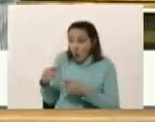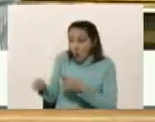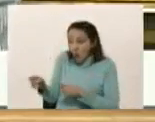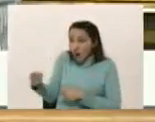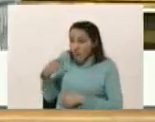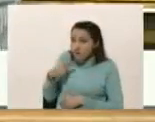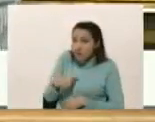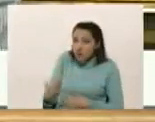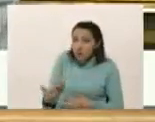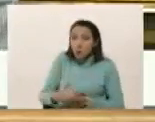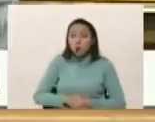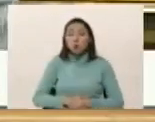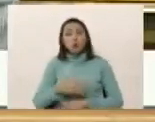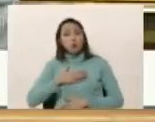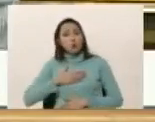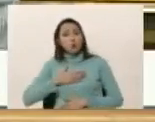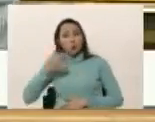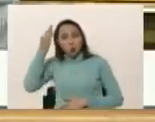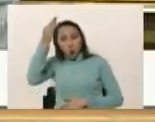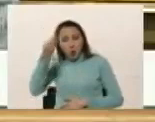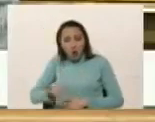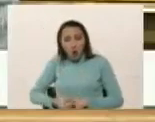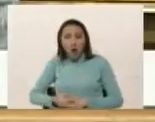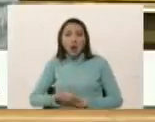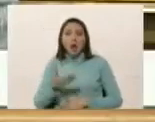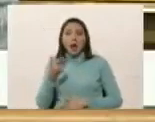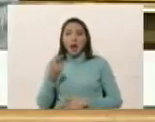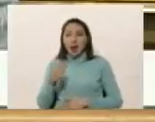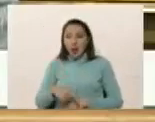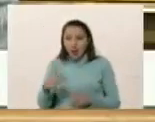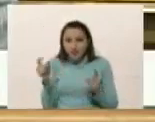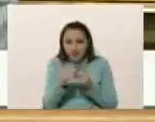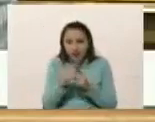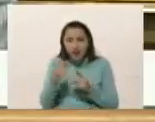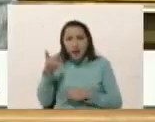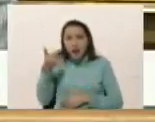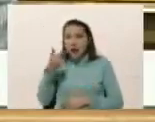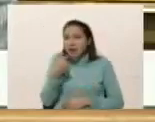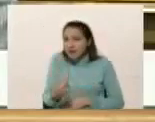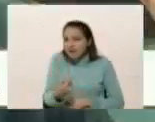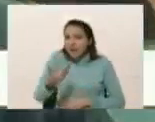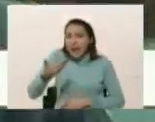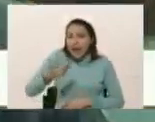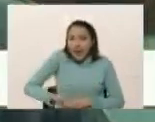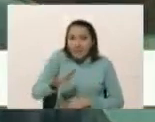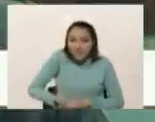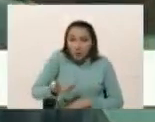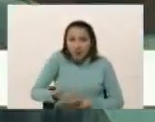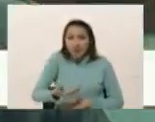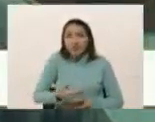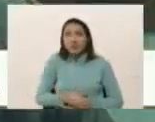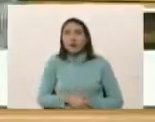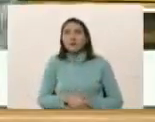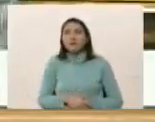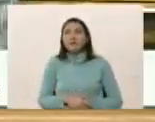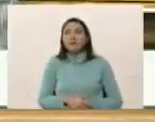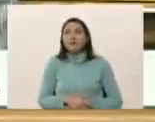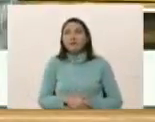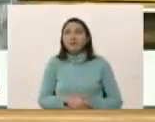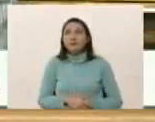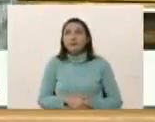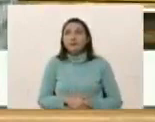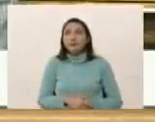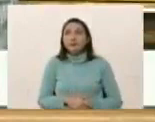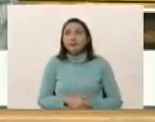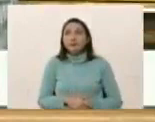que en la palabra importancia para para no ser redundante en el desarrollo de artículos y ceder es